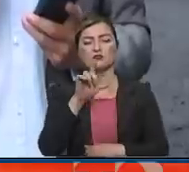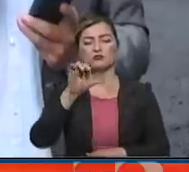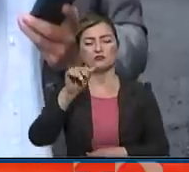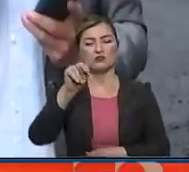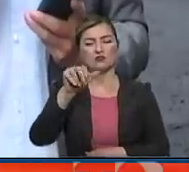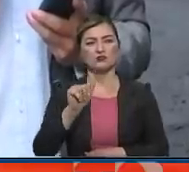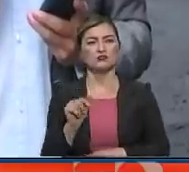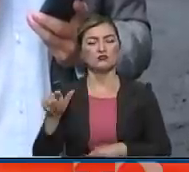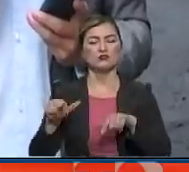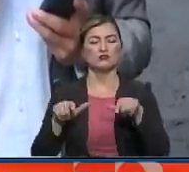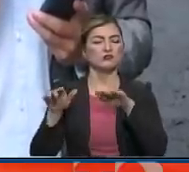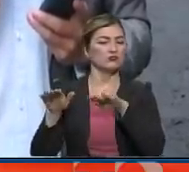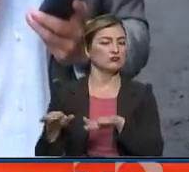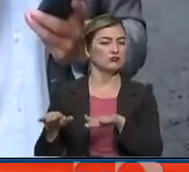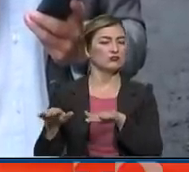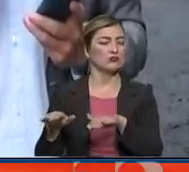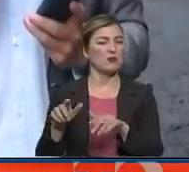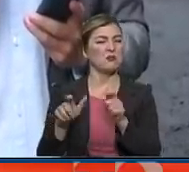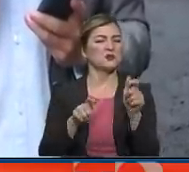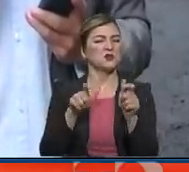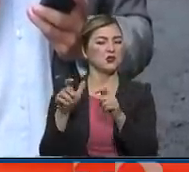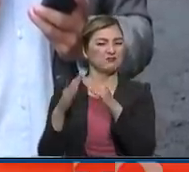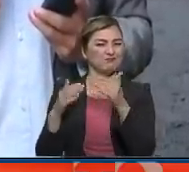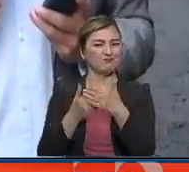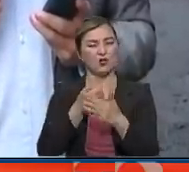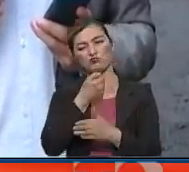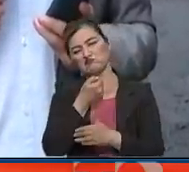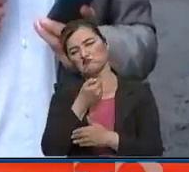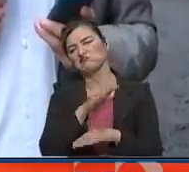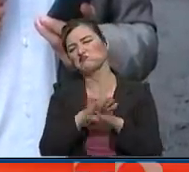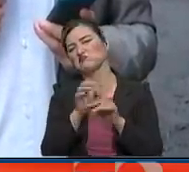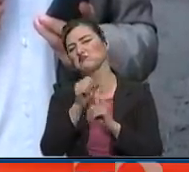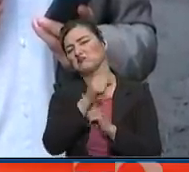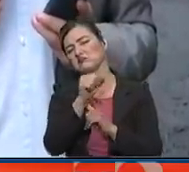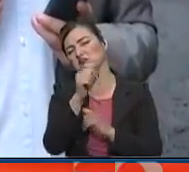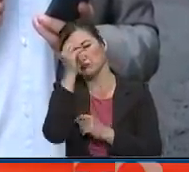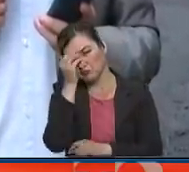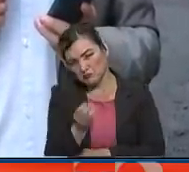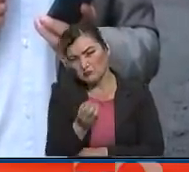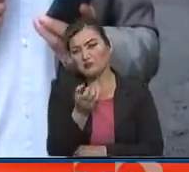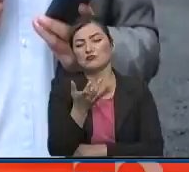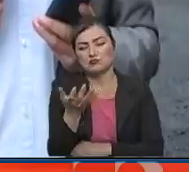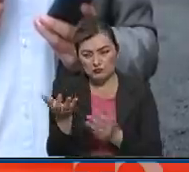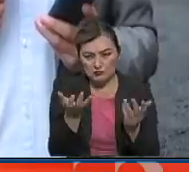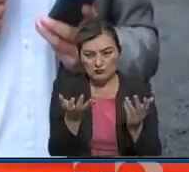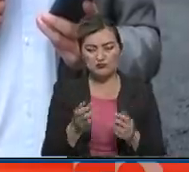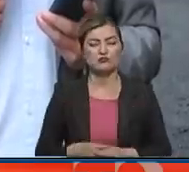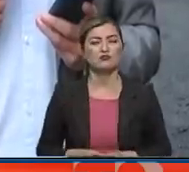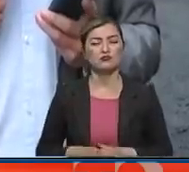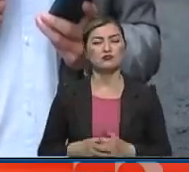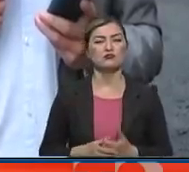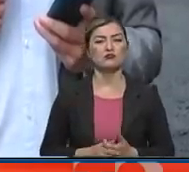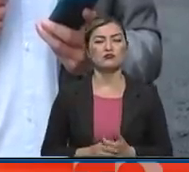Luna. Él se encuentra en este punto junto a los moradores para conversar sobre esta situación. Buenos días, Alberto, te damos el paso, te